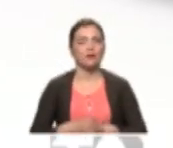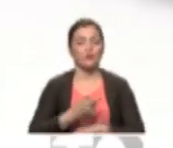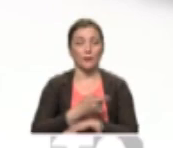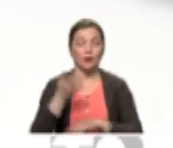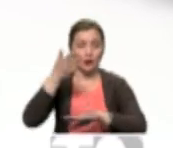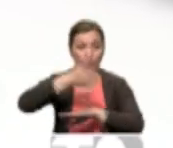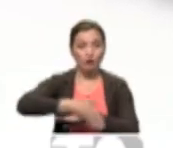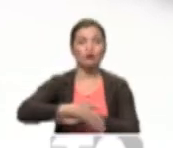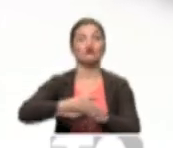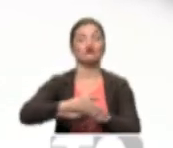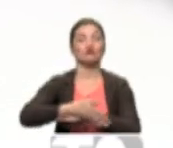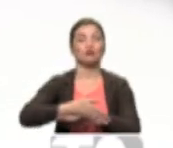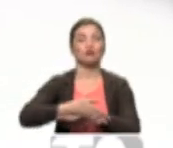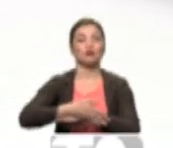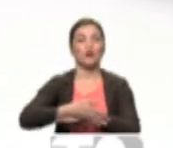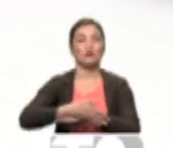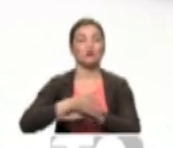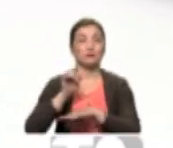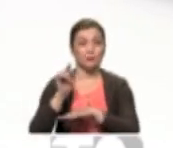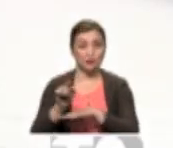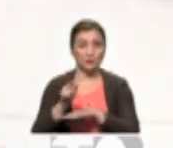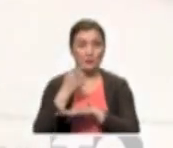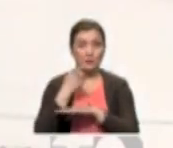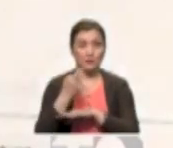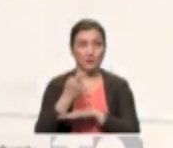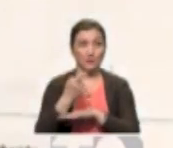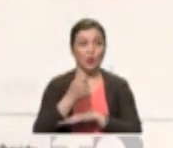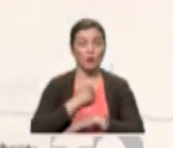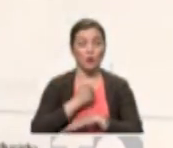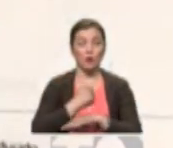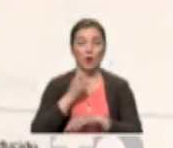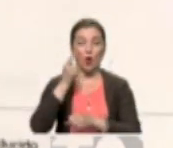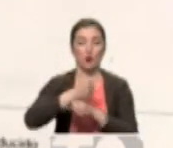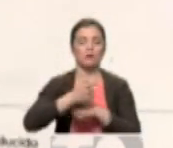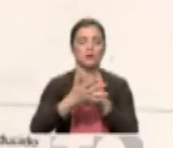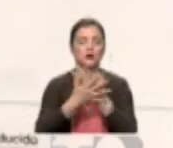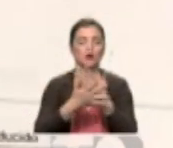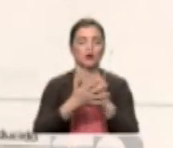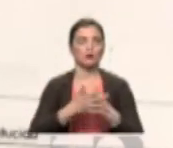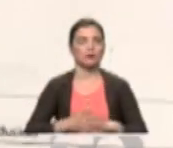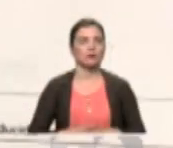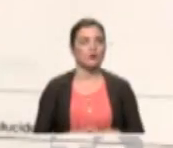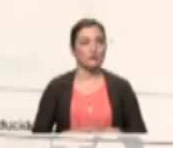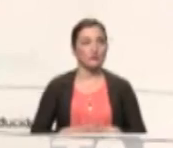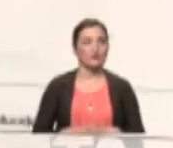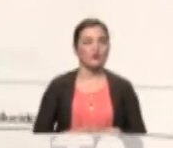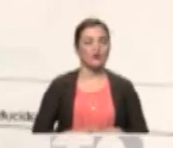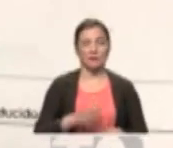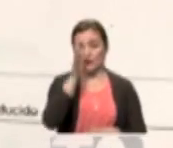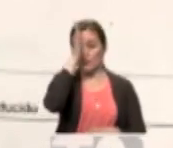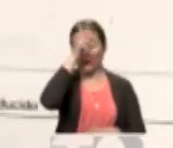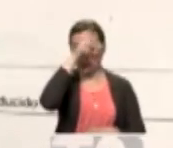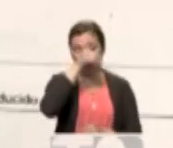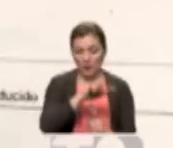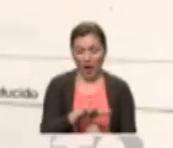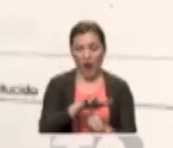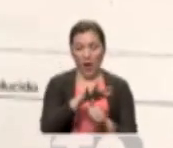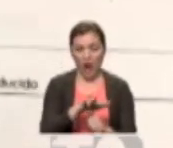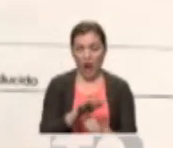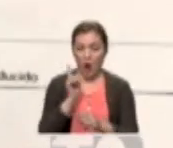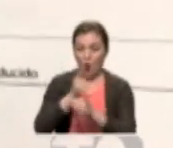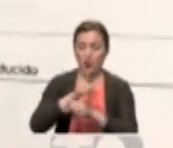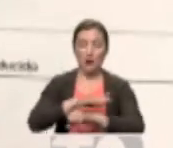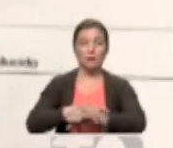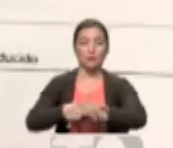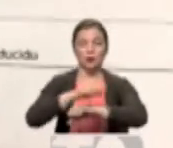conversación continúa. Esta vez aseguran que uno de los suyos pide prisión por el caso. Dicen que Pepe anda presionando por la